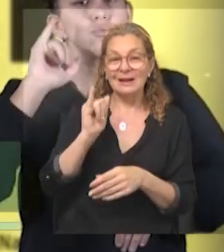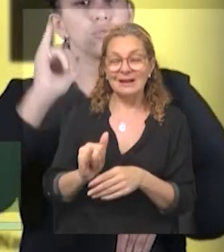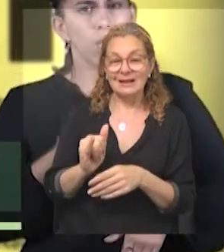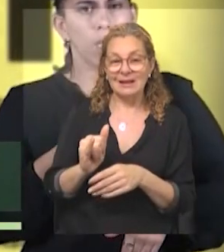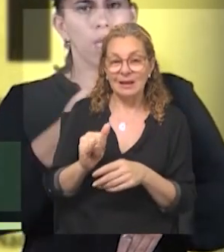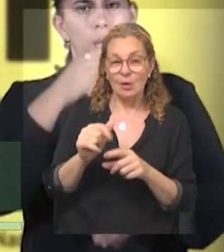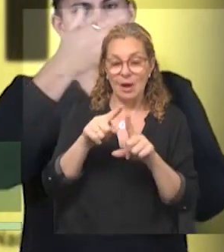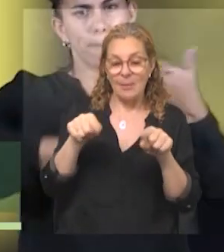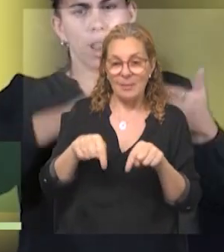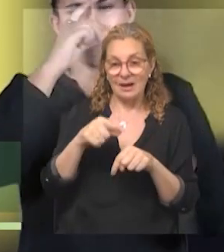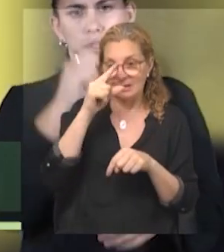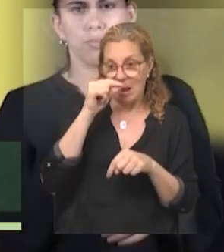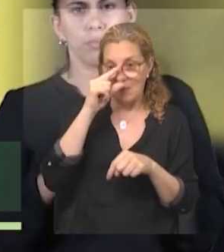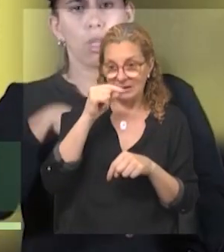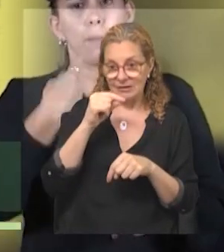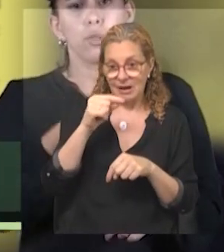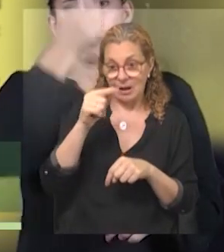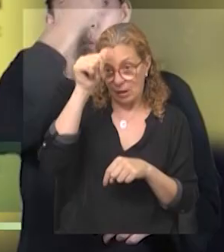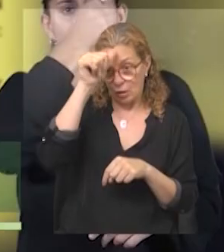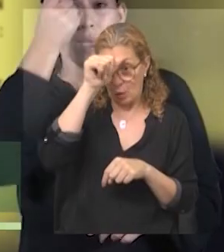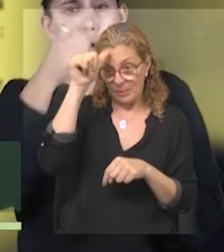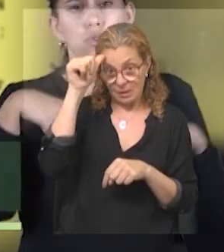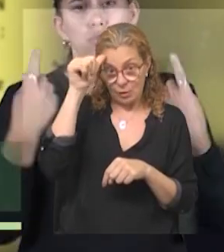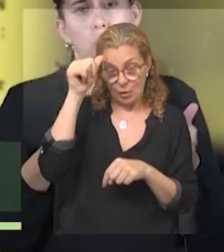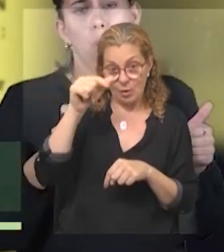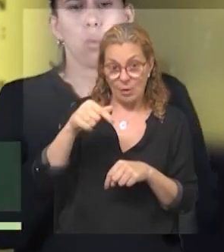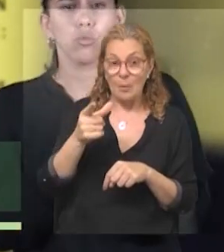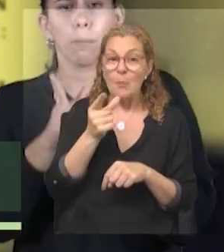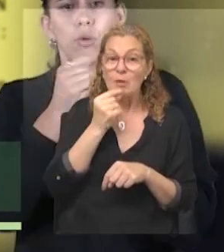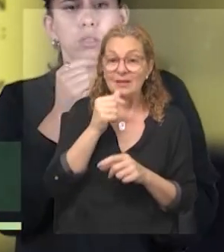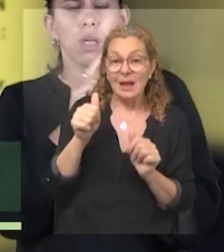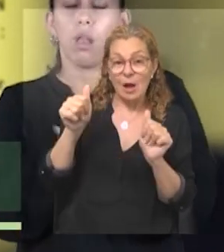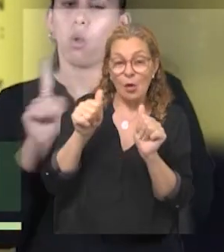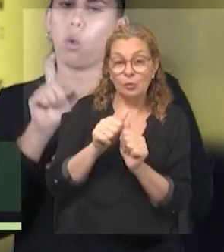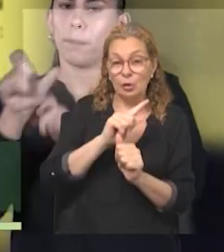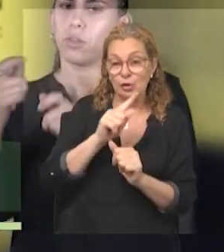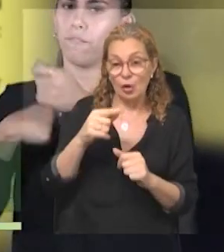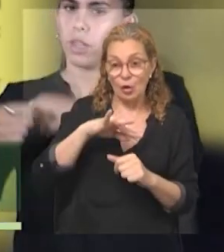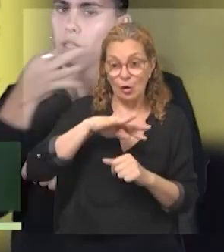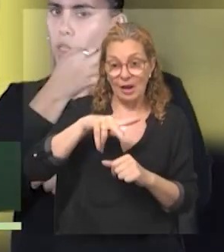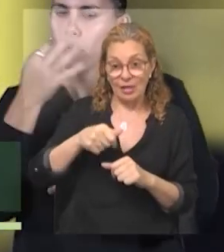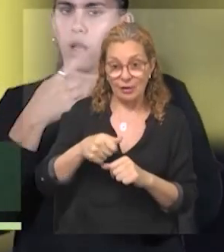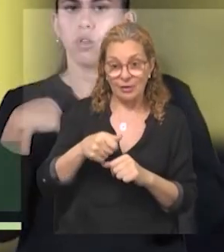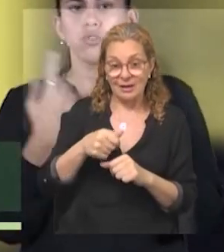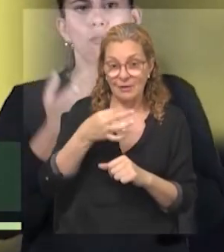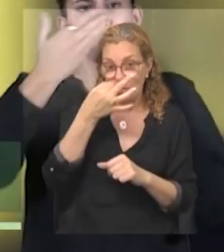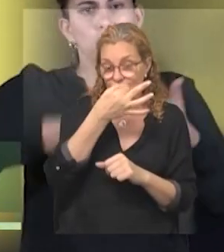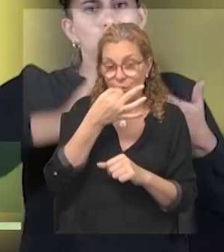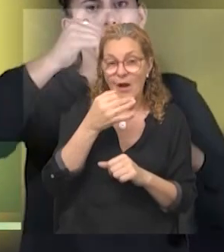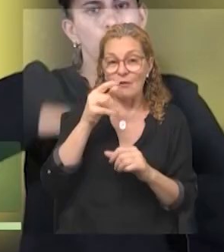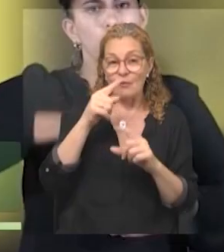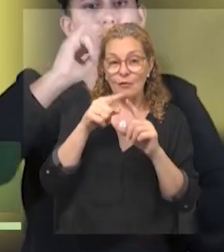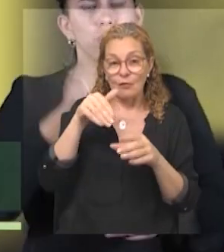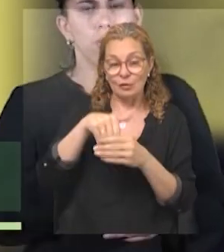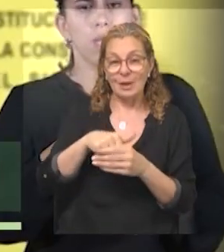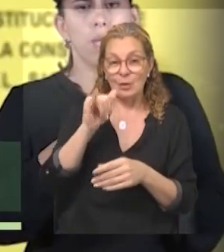la papeleta amarilla el domingo los que estamos con la policía y no con los delincuentes votamos el sí de